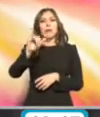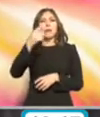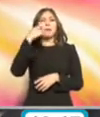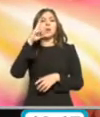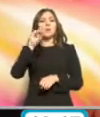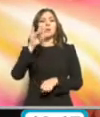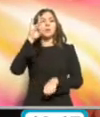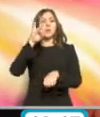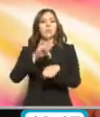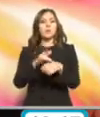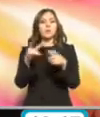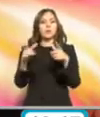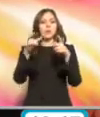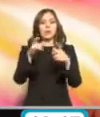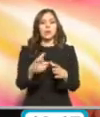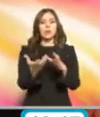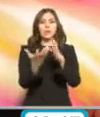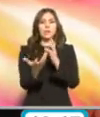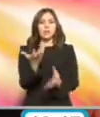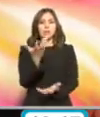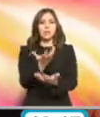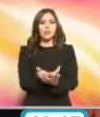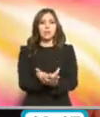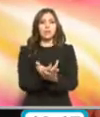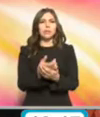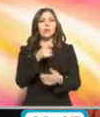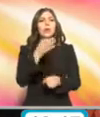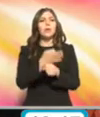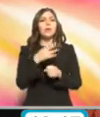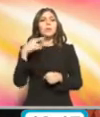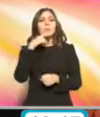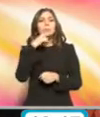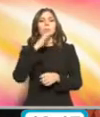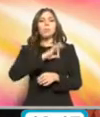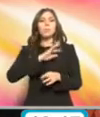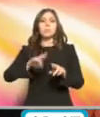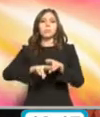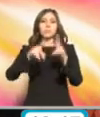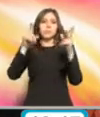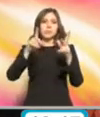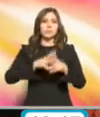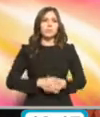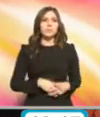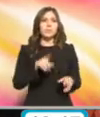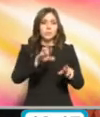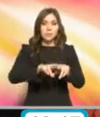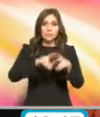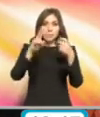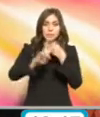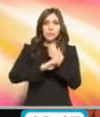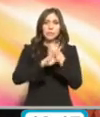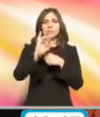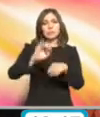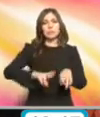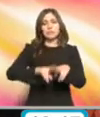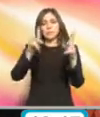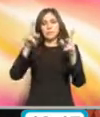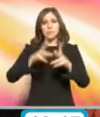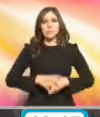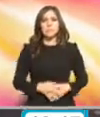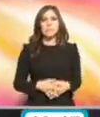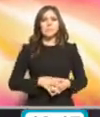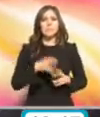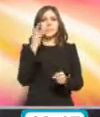fondo? la superficie, El fondo. sí, Ah, exactamente. muy bien, Aquí con una como parrillita. por prisa, exactamente, porque se nos puede quebrar. ¿Ah, sí se quebra? Sí, El se cristal. quiebra directo. Ahora